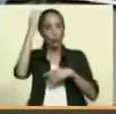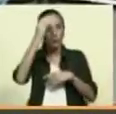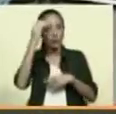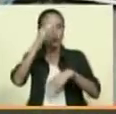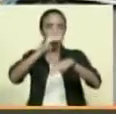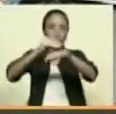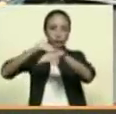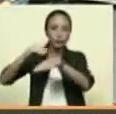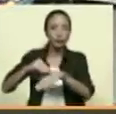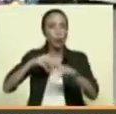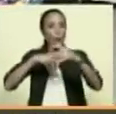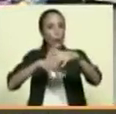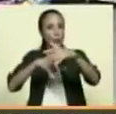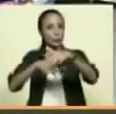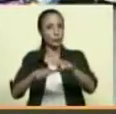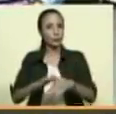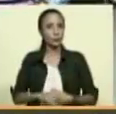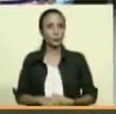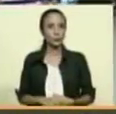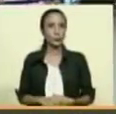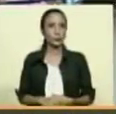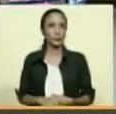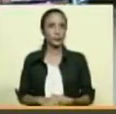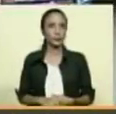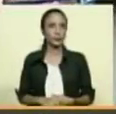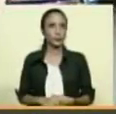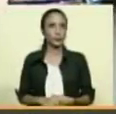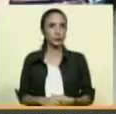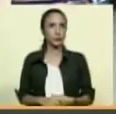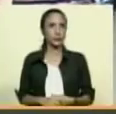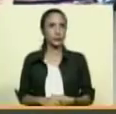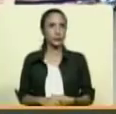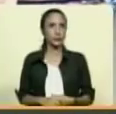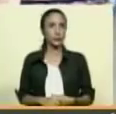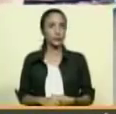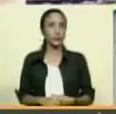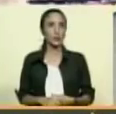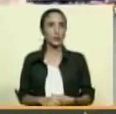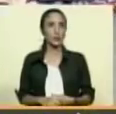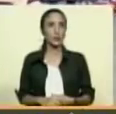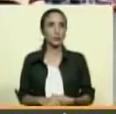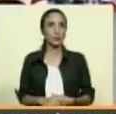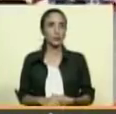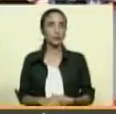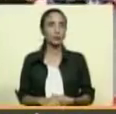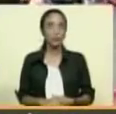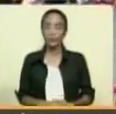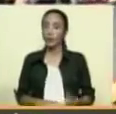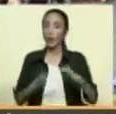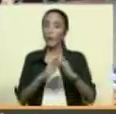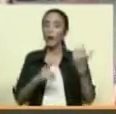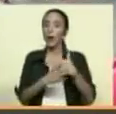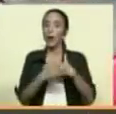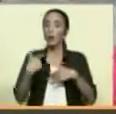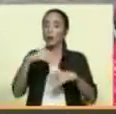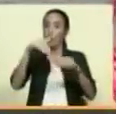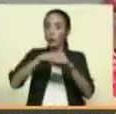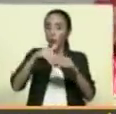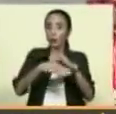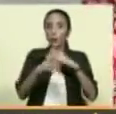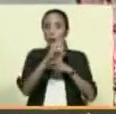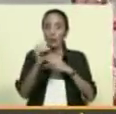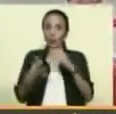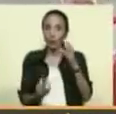al pueblo. Y para el domingo 20 de mayo, tener la más grande victoria electoral